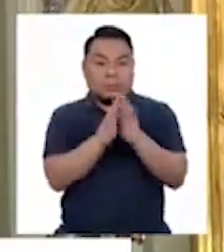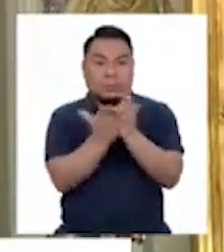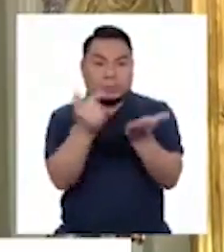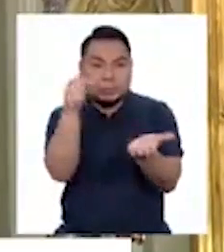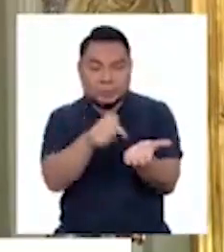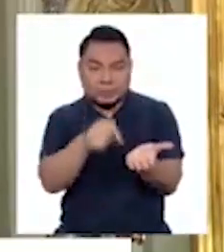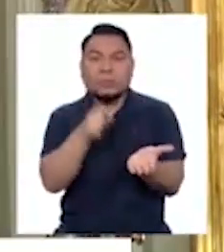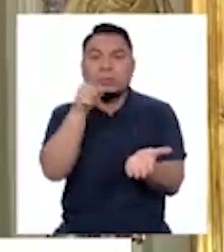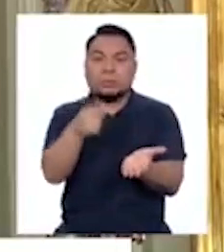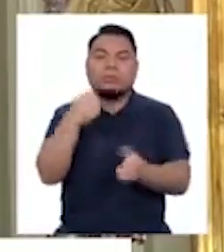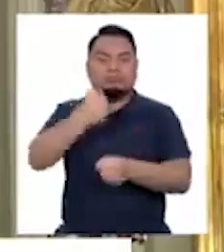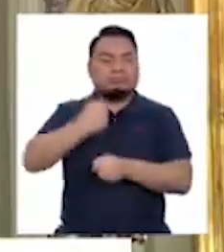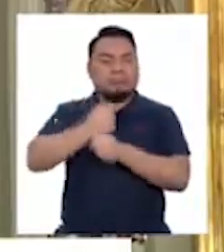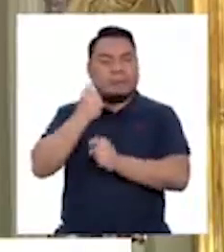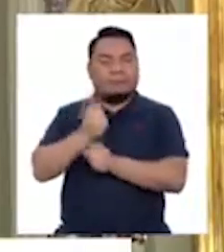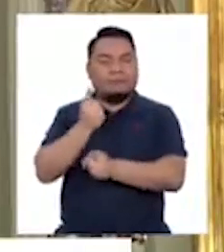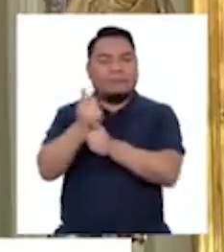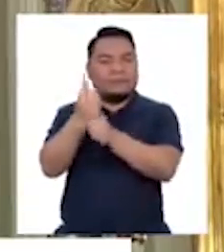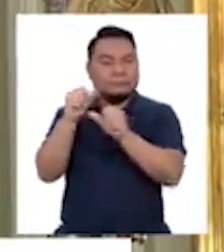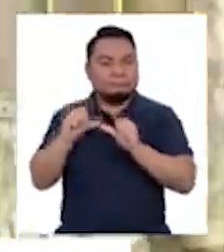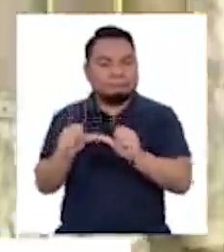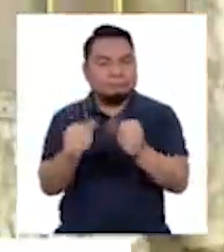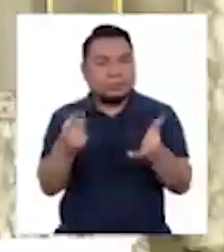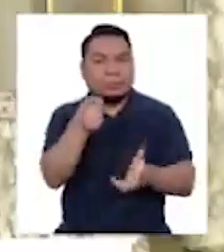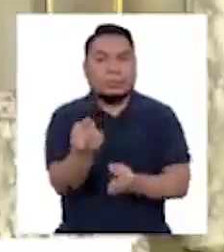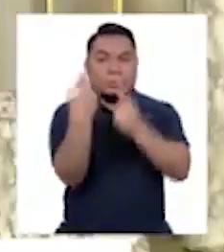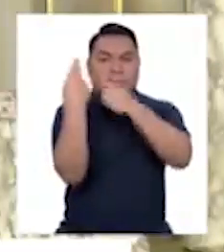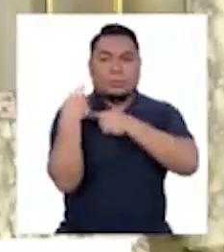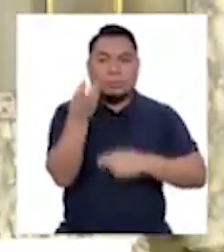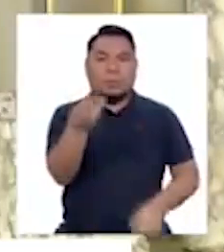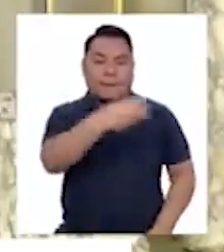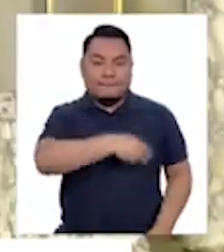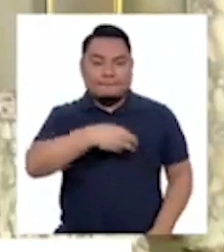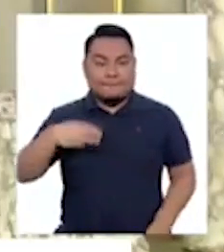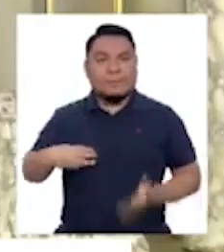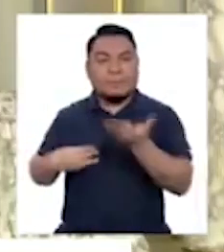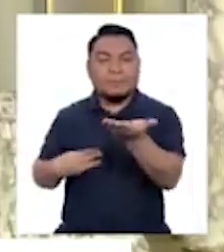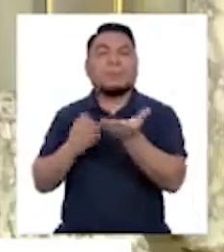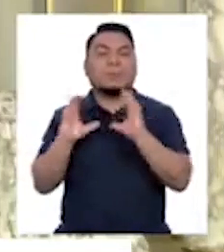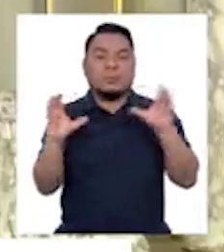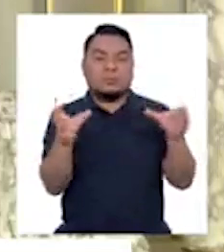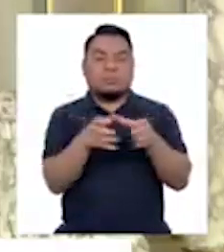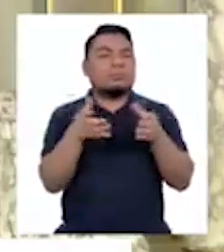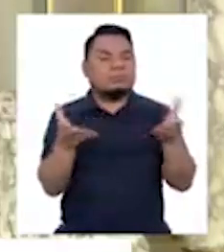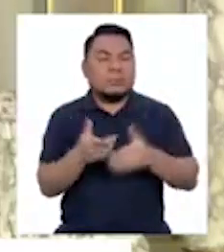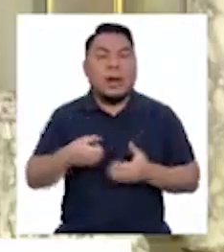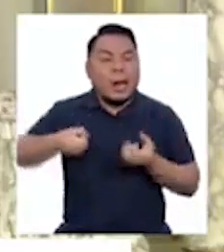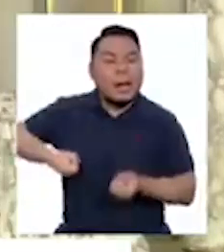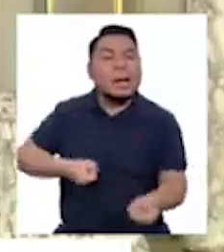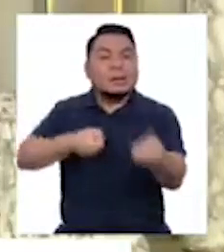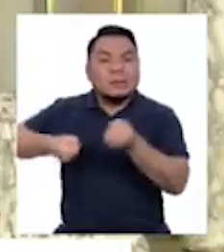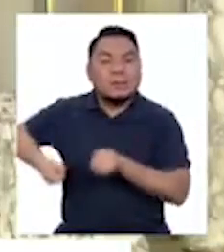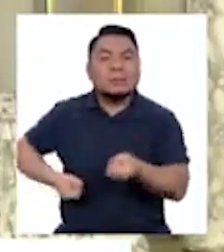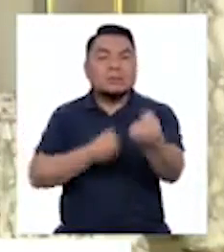evangelios desempeñar leal y fielmente el cargo de ministro de Estado en el despacho de Agricultura